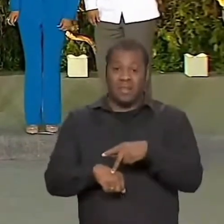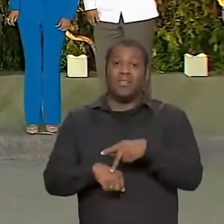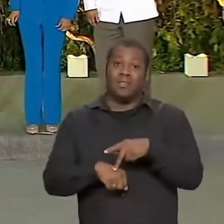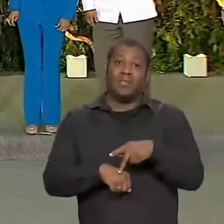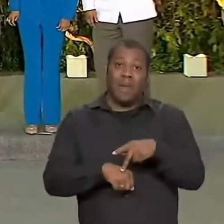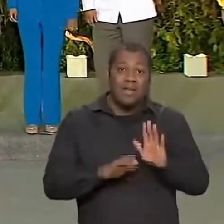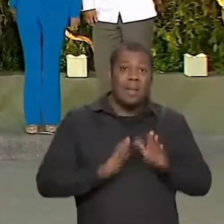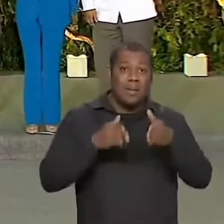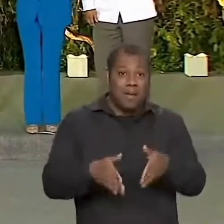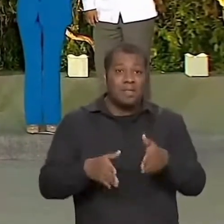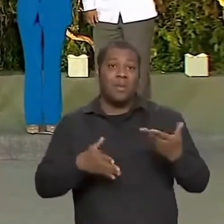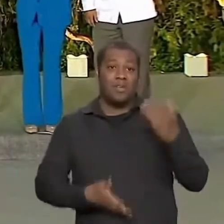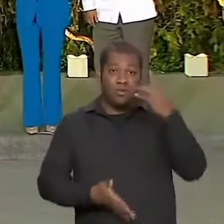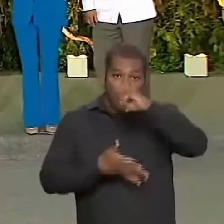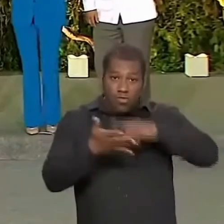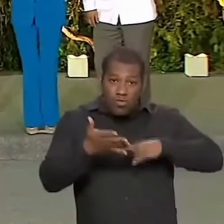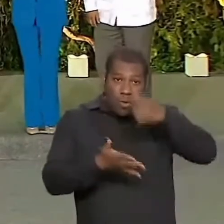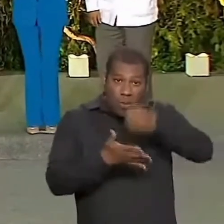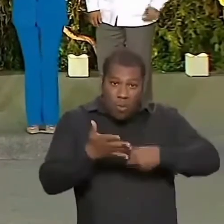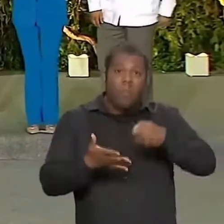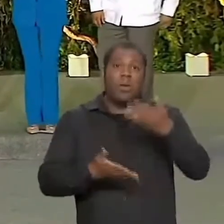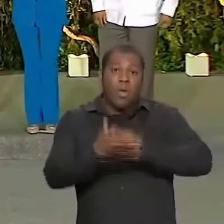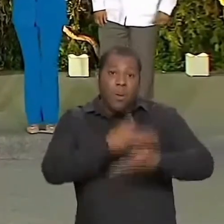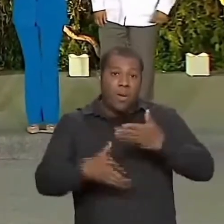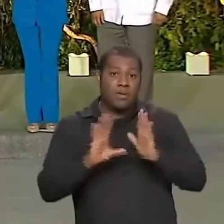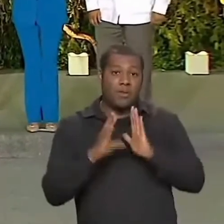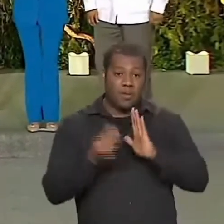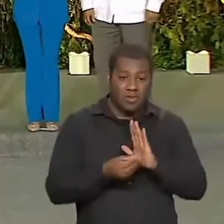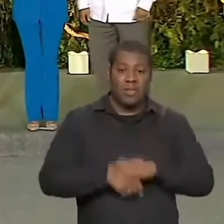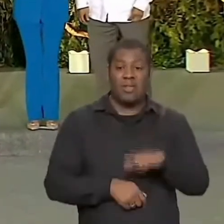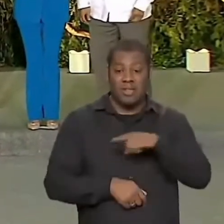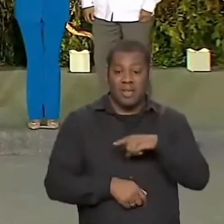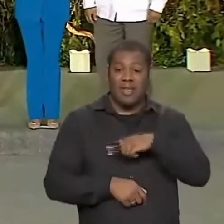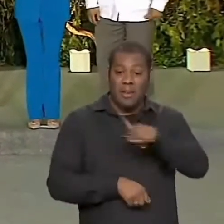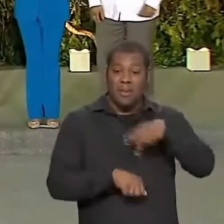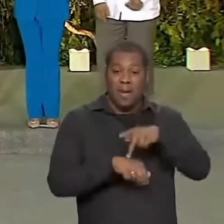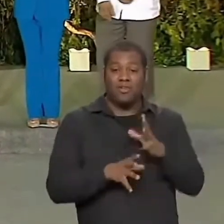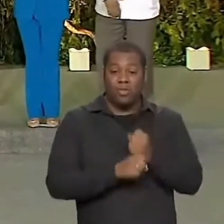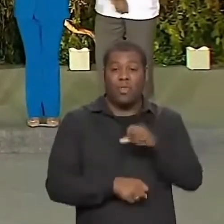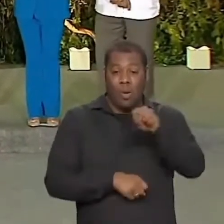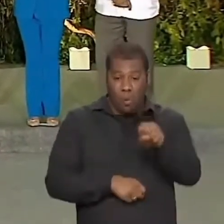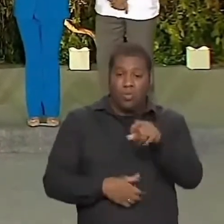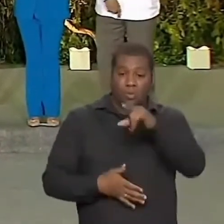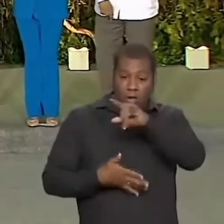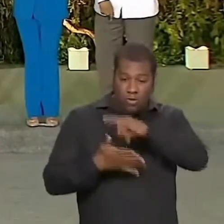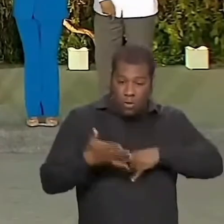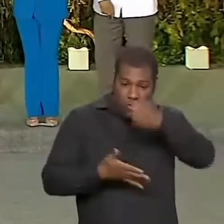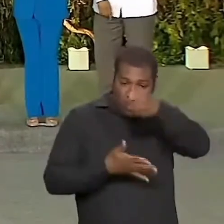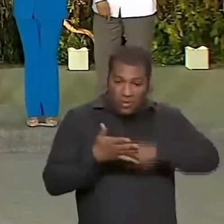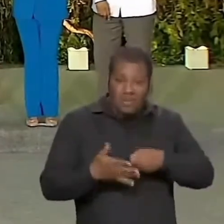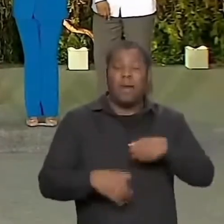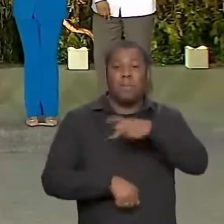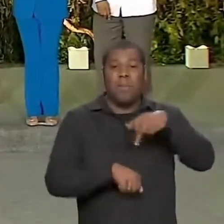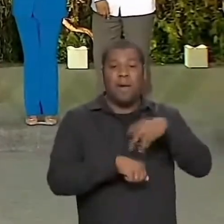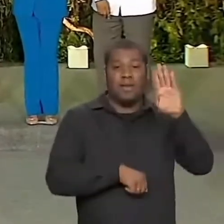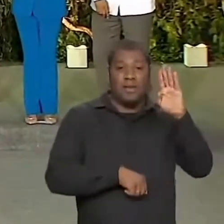hay que pensar que también están los intereses económicos, para no hablar de los geopolíticos estratégicos. Hay que recordar también que todavía